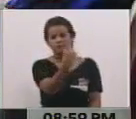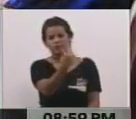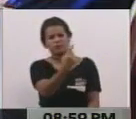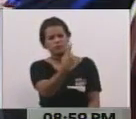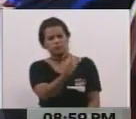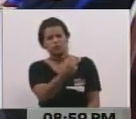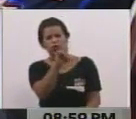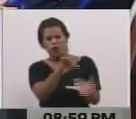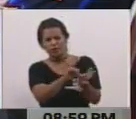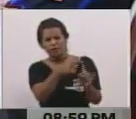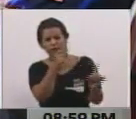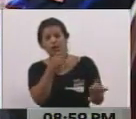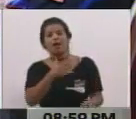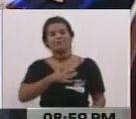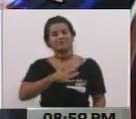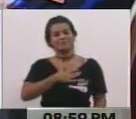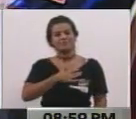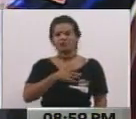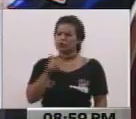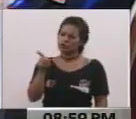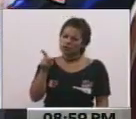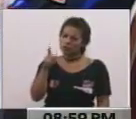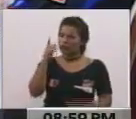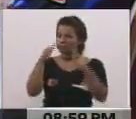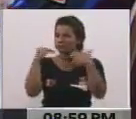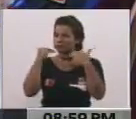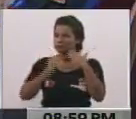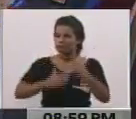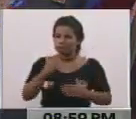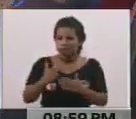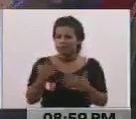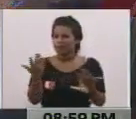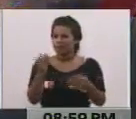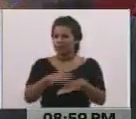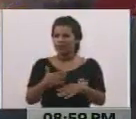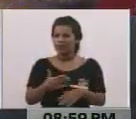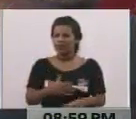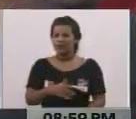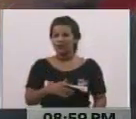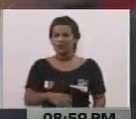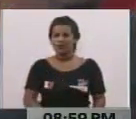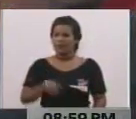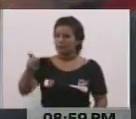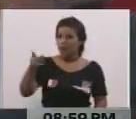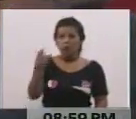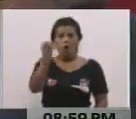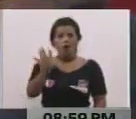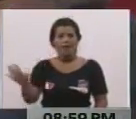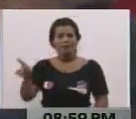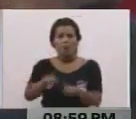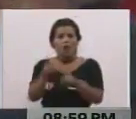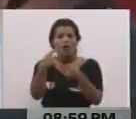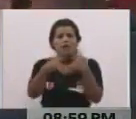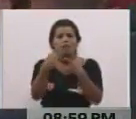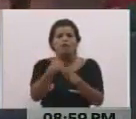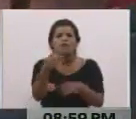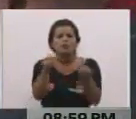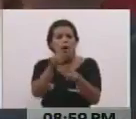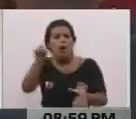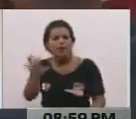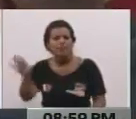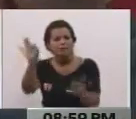No, ella es Yulimar Rojas. Por ejemplo, a mí me pasó... Pero no deja hablar oriental, muchachos. Una anécdota me